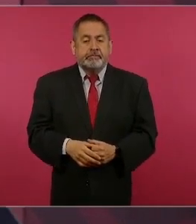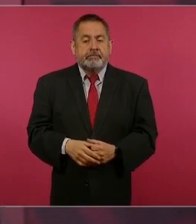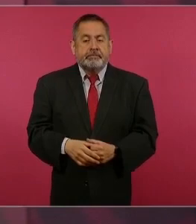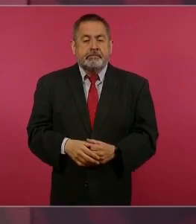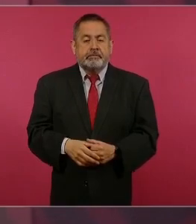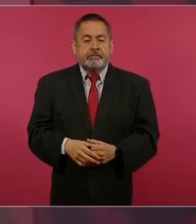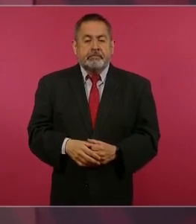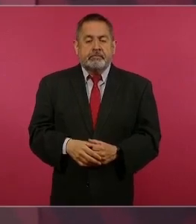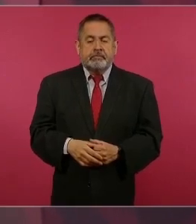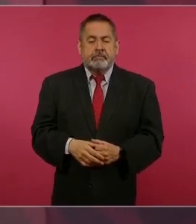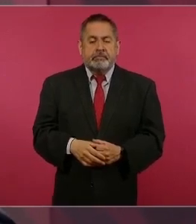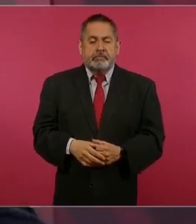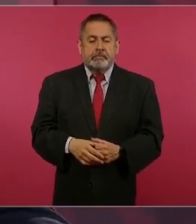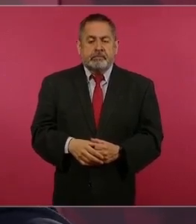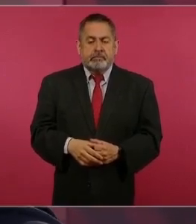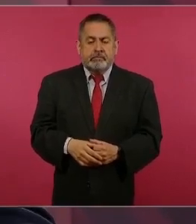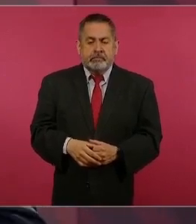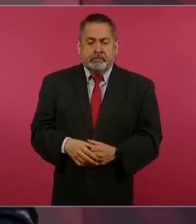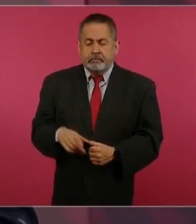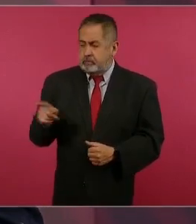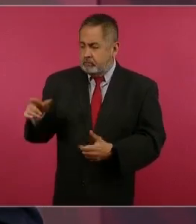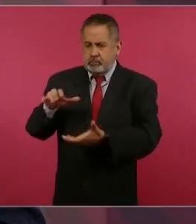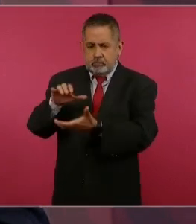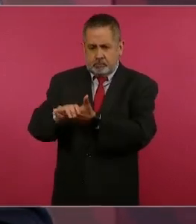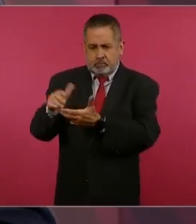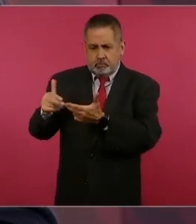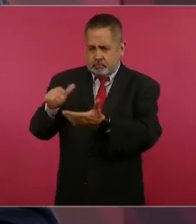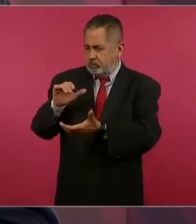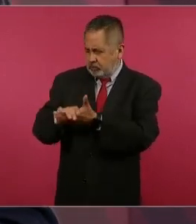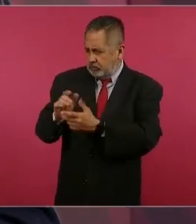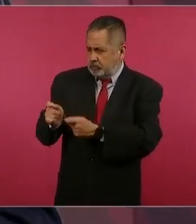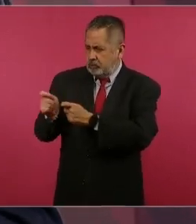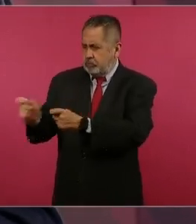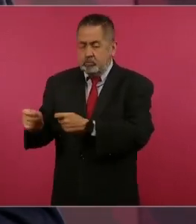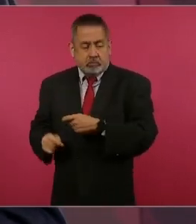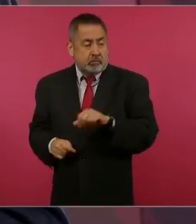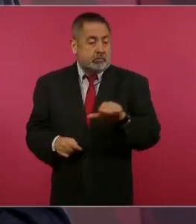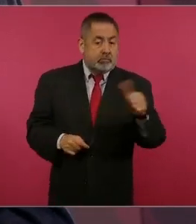le había correspondido, se la habían asignado a su esposa,